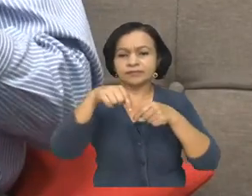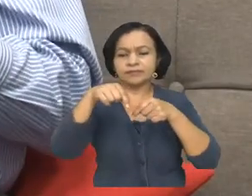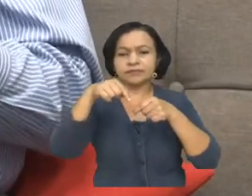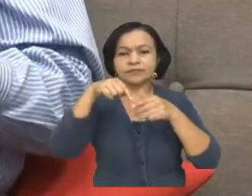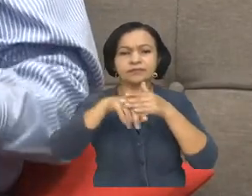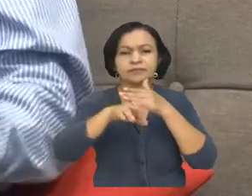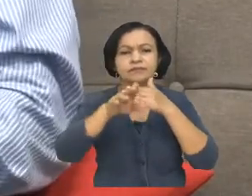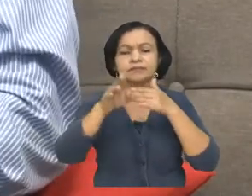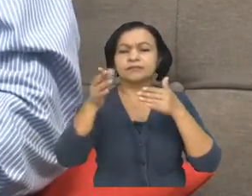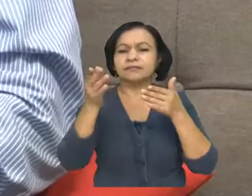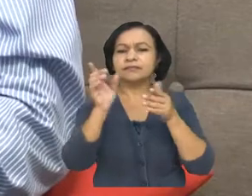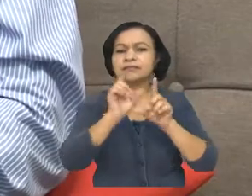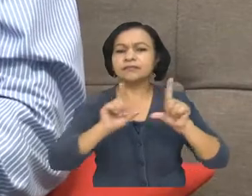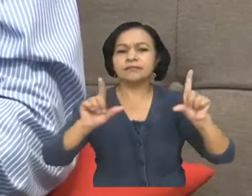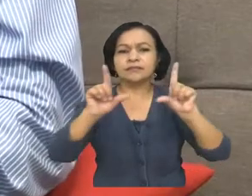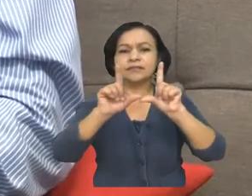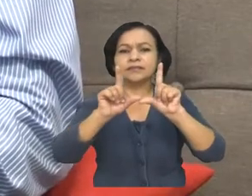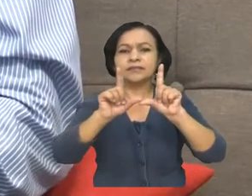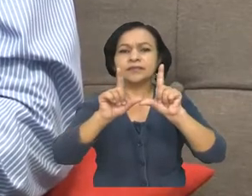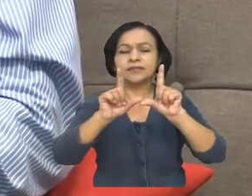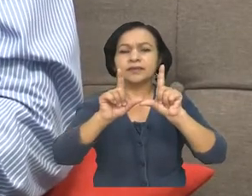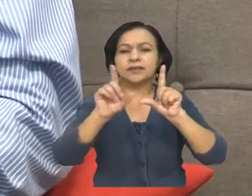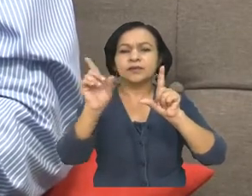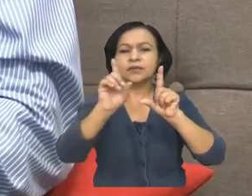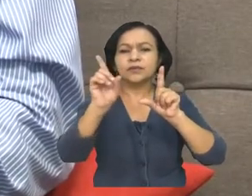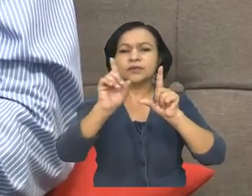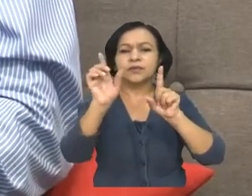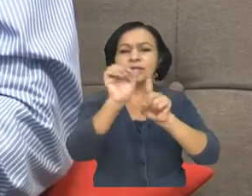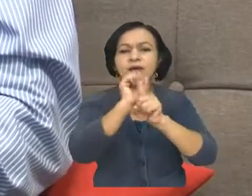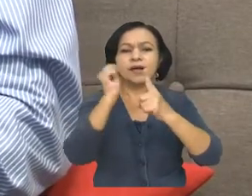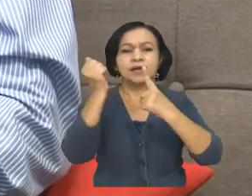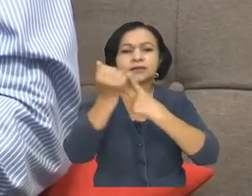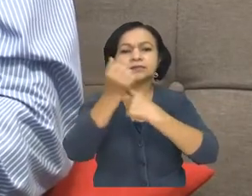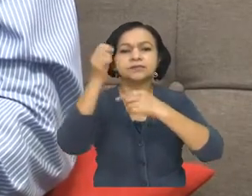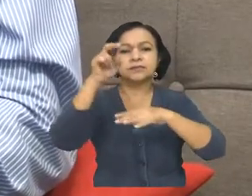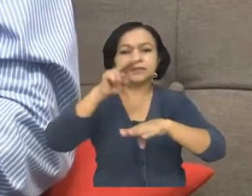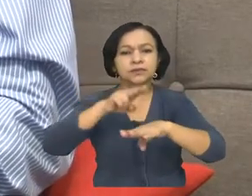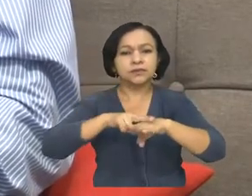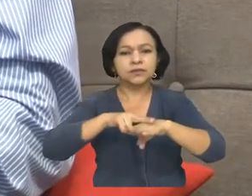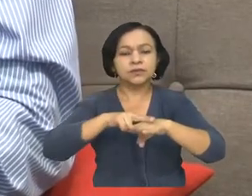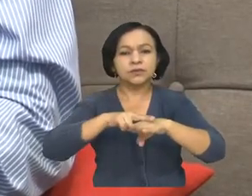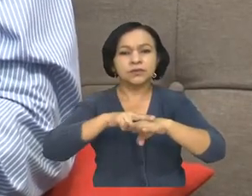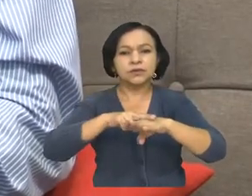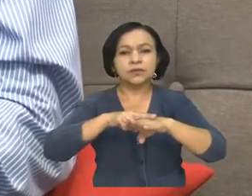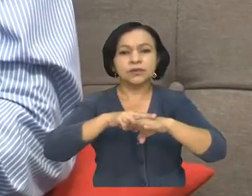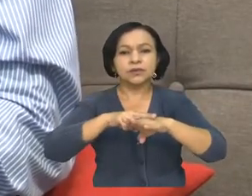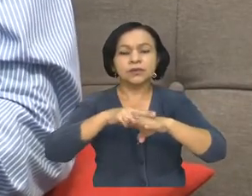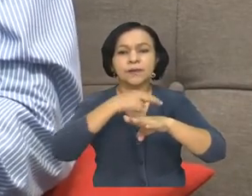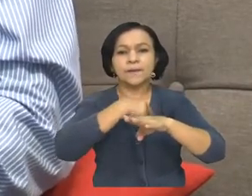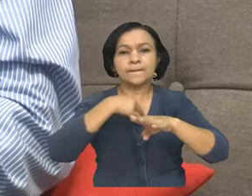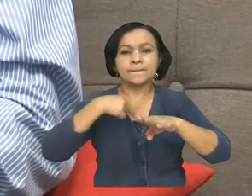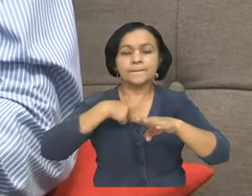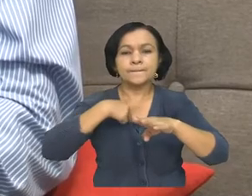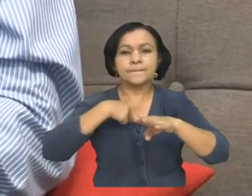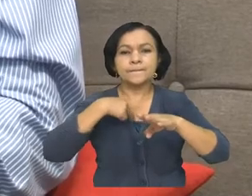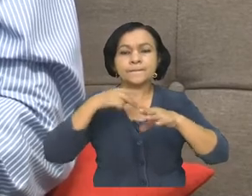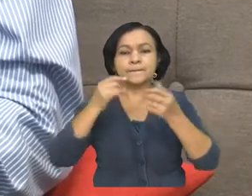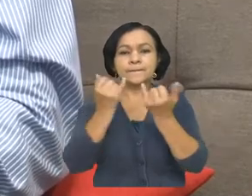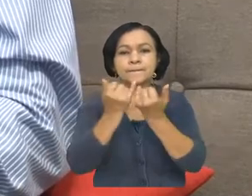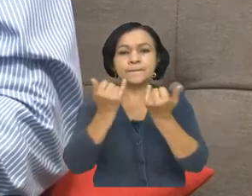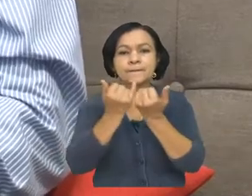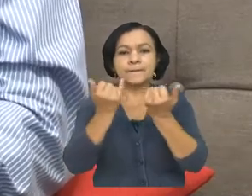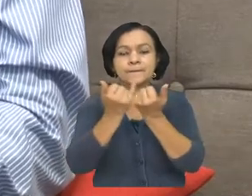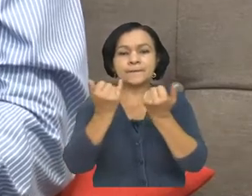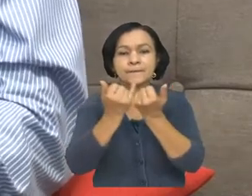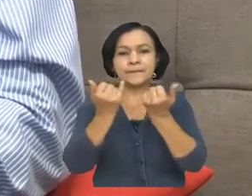a una. ¿Saben por dónde es exactamente? Por donde la Asamblea Nacional pone su toldo cuando hacemos el repliegue.